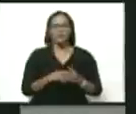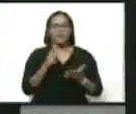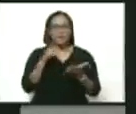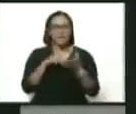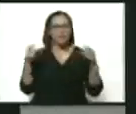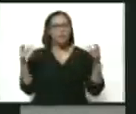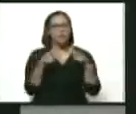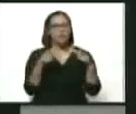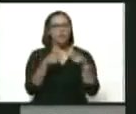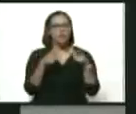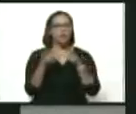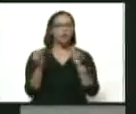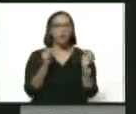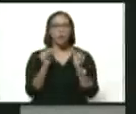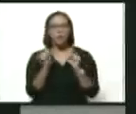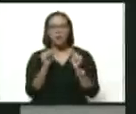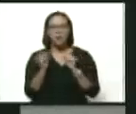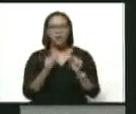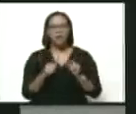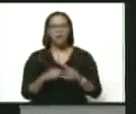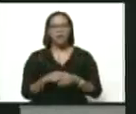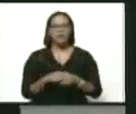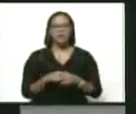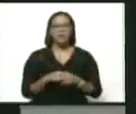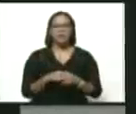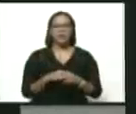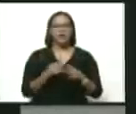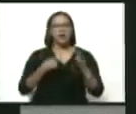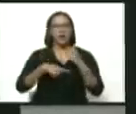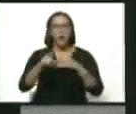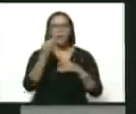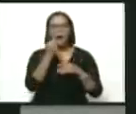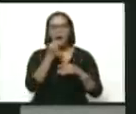pues, conversando un rato. Nos